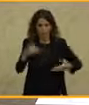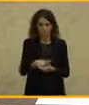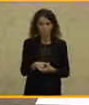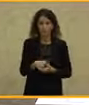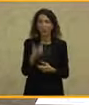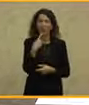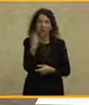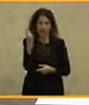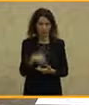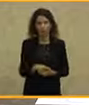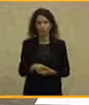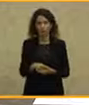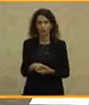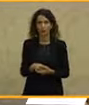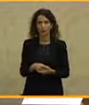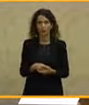Aquí.